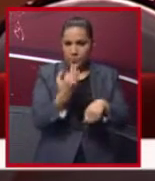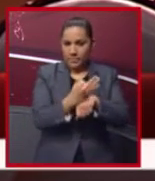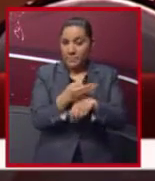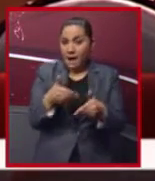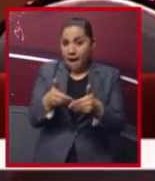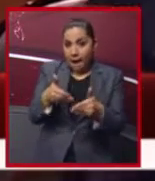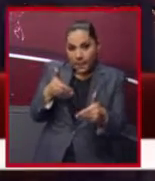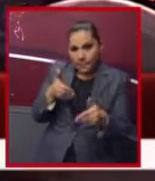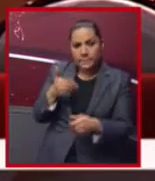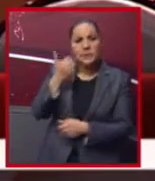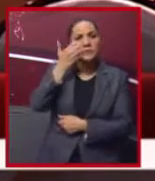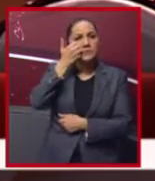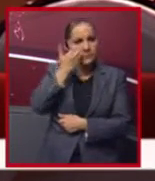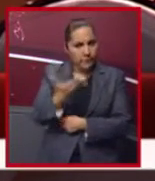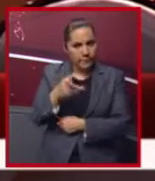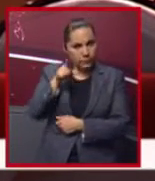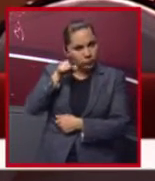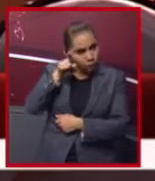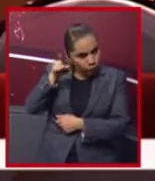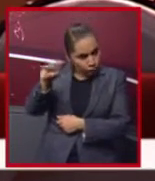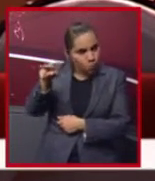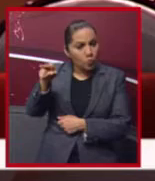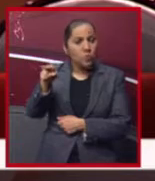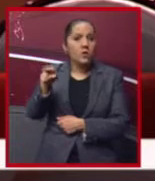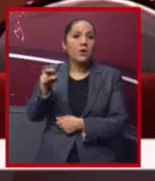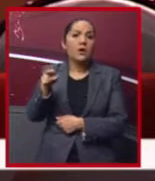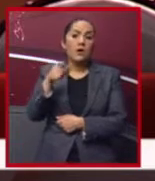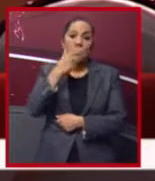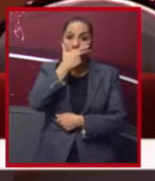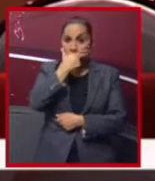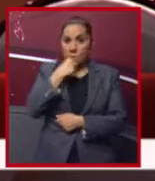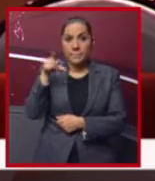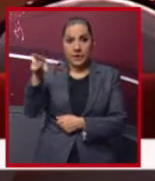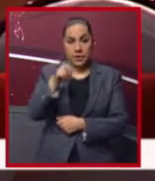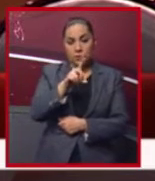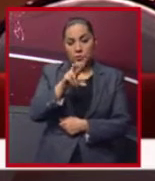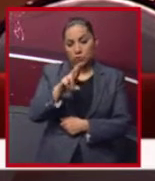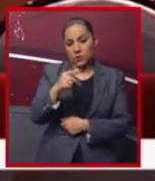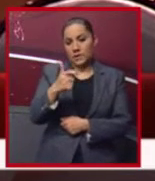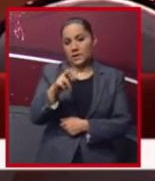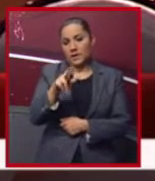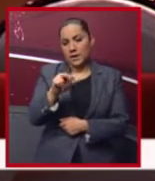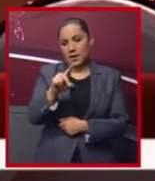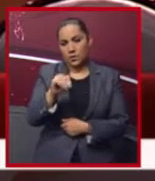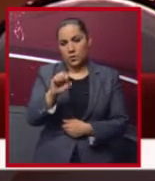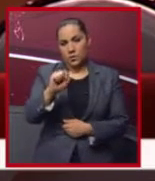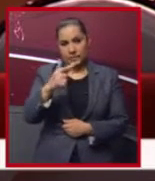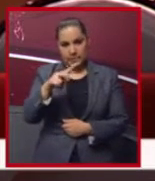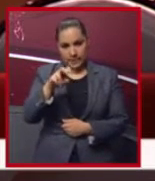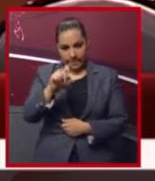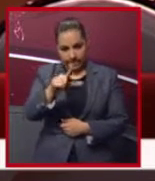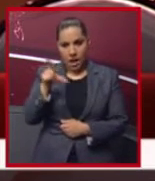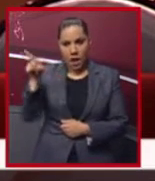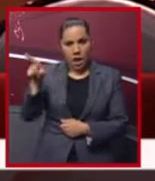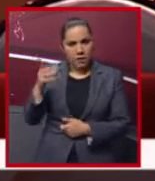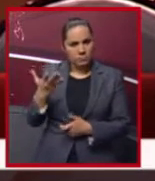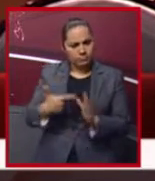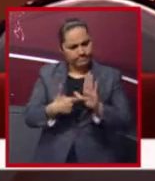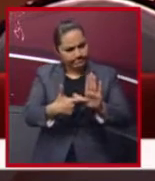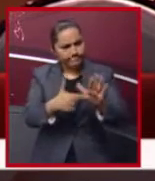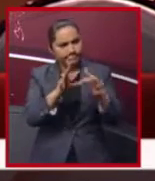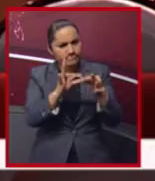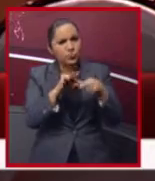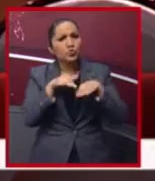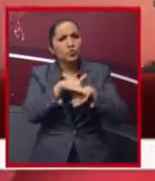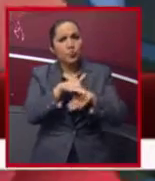una declaratoria explícita por parte del doctor Gerardo Esquivel respecto de su actuación en